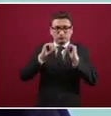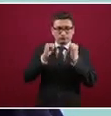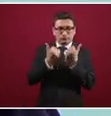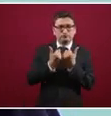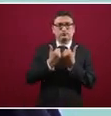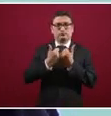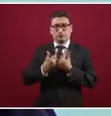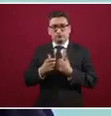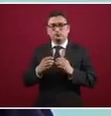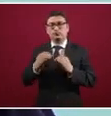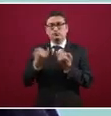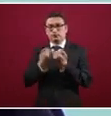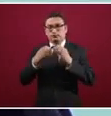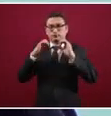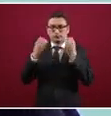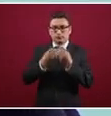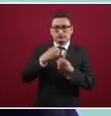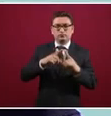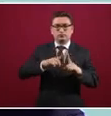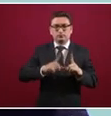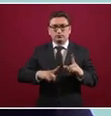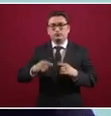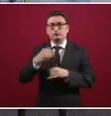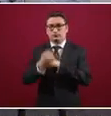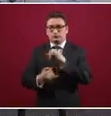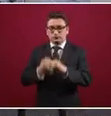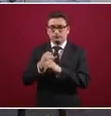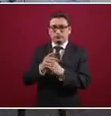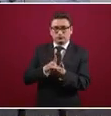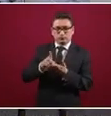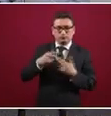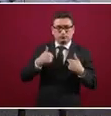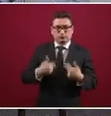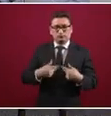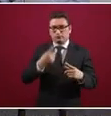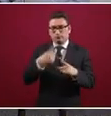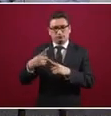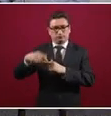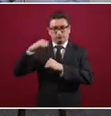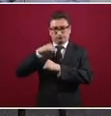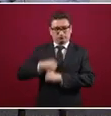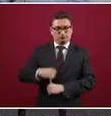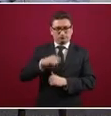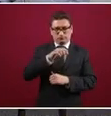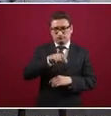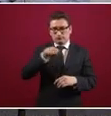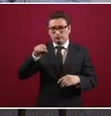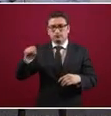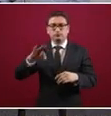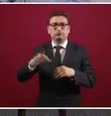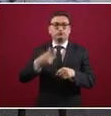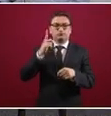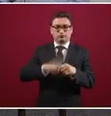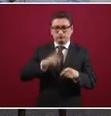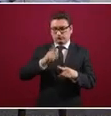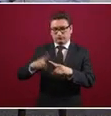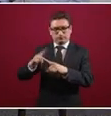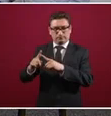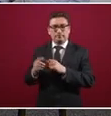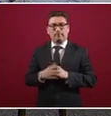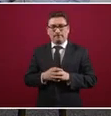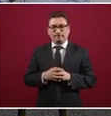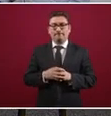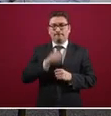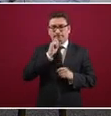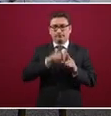nacionales e internacionales de derechos humanos y diferentes autoridades señor presidentes federales y también